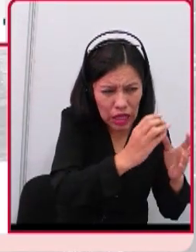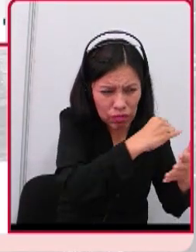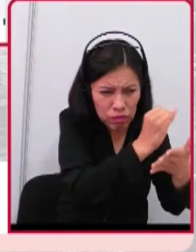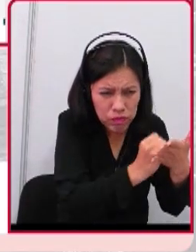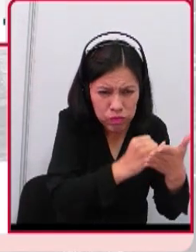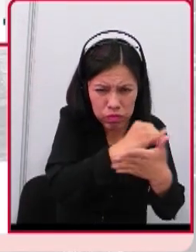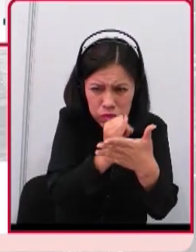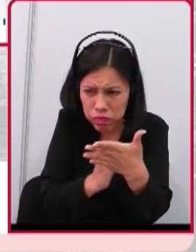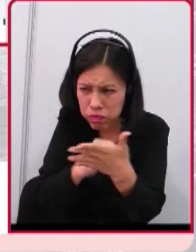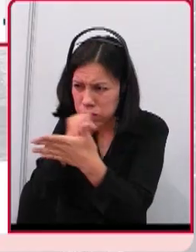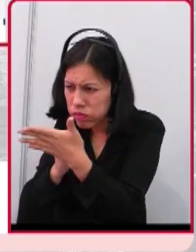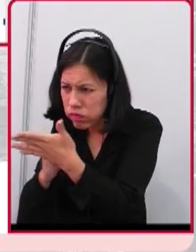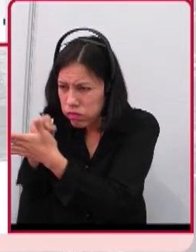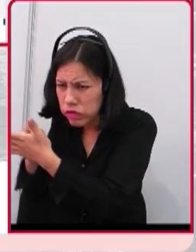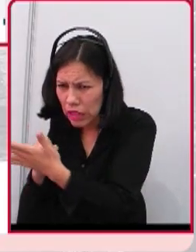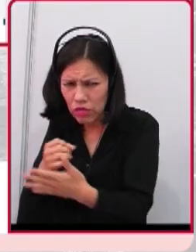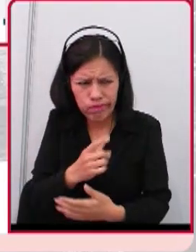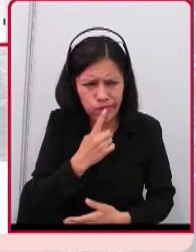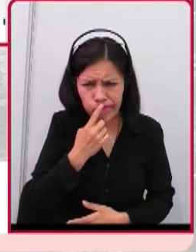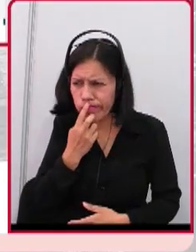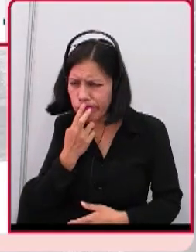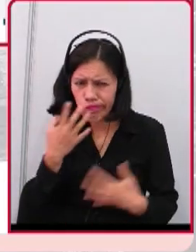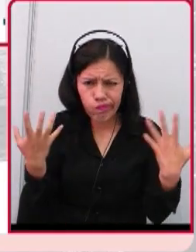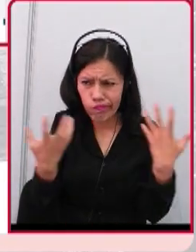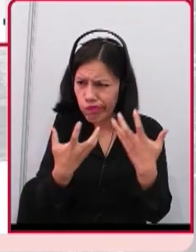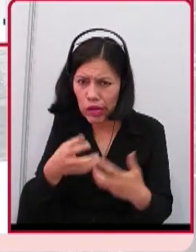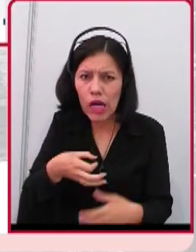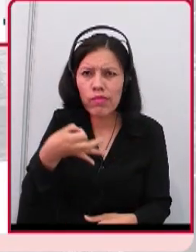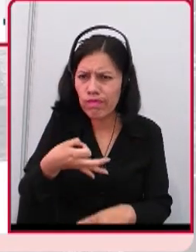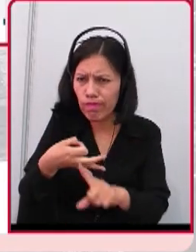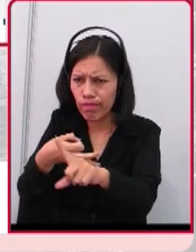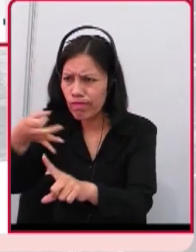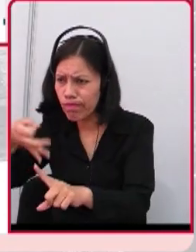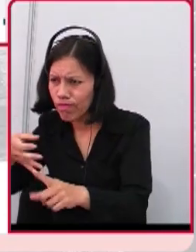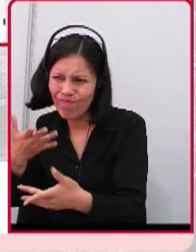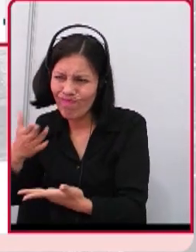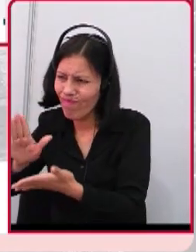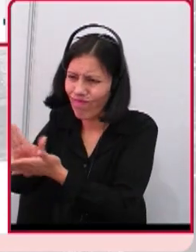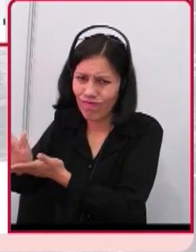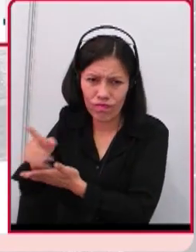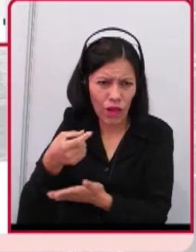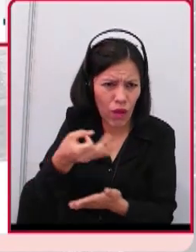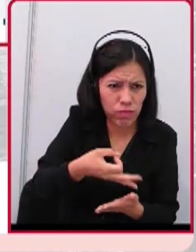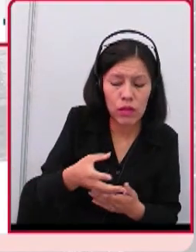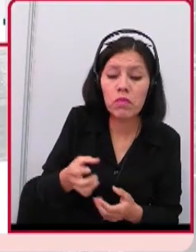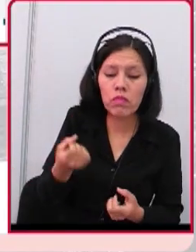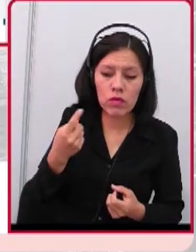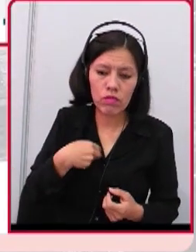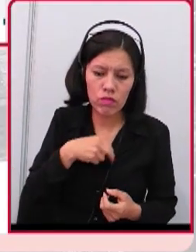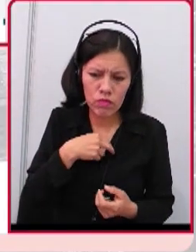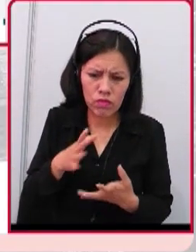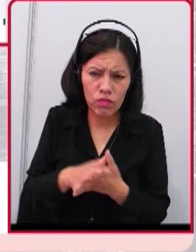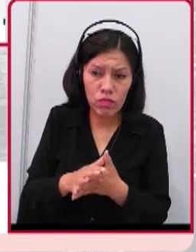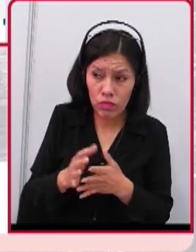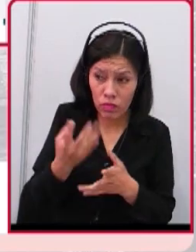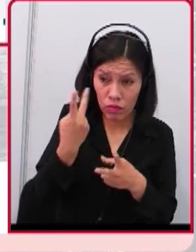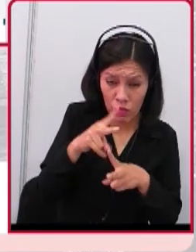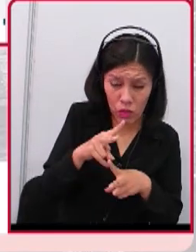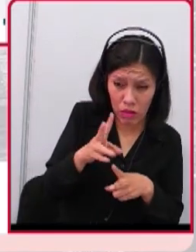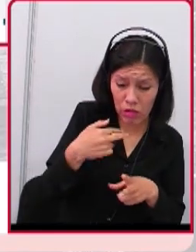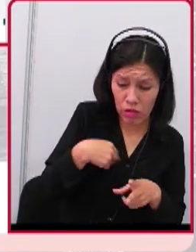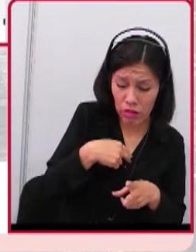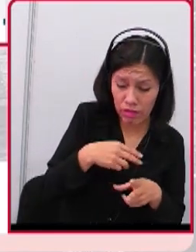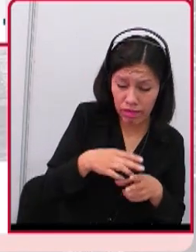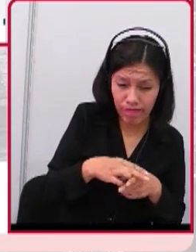variabilidad significativa, de hecho tienen un muy buen ajuste. Lo mismo, al momento de verificar la distribución de la litología,